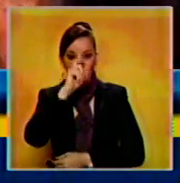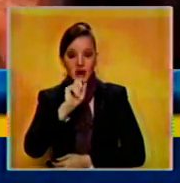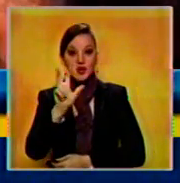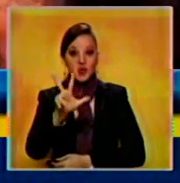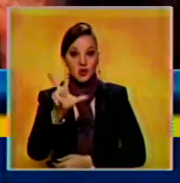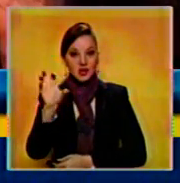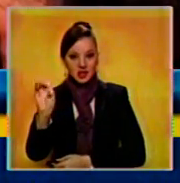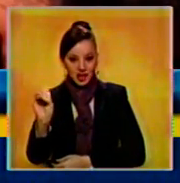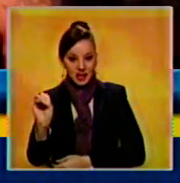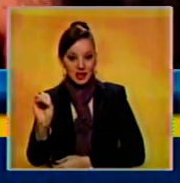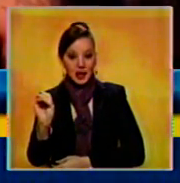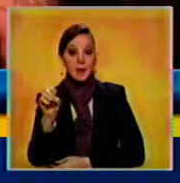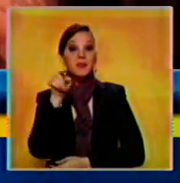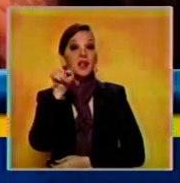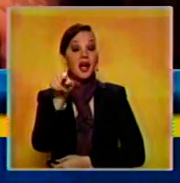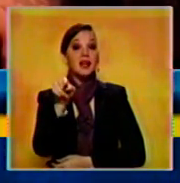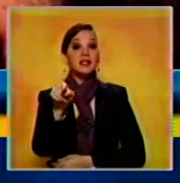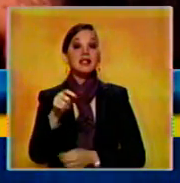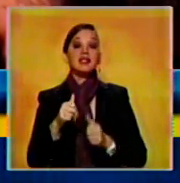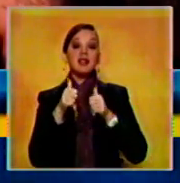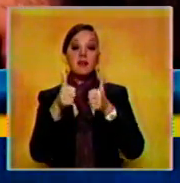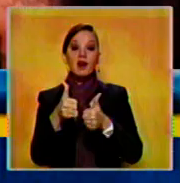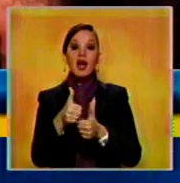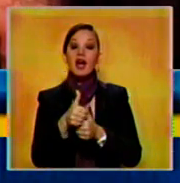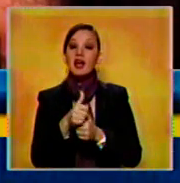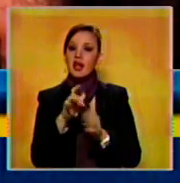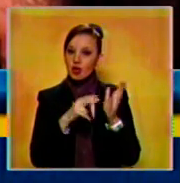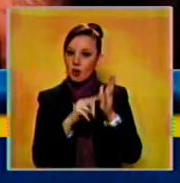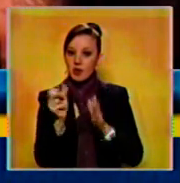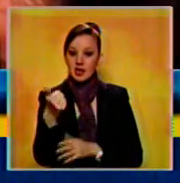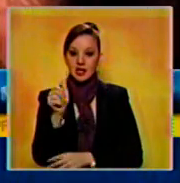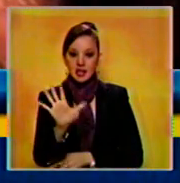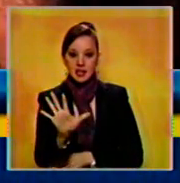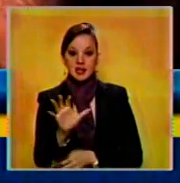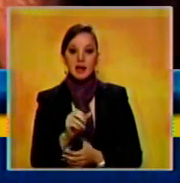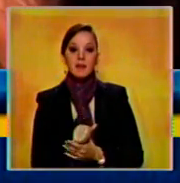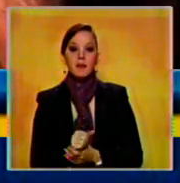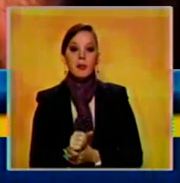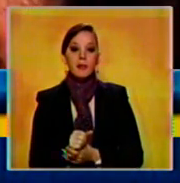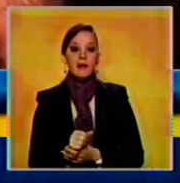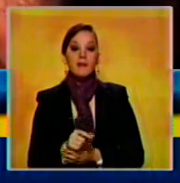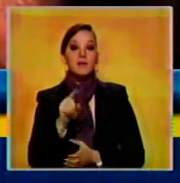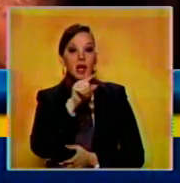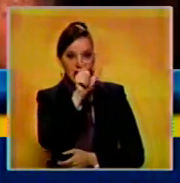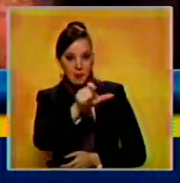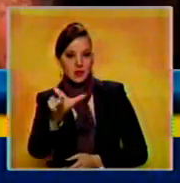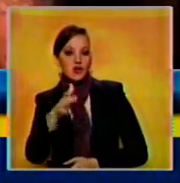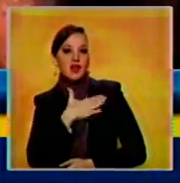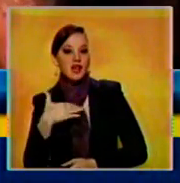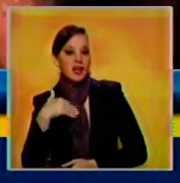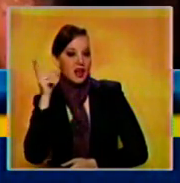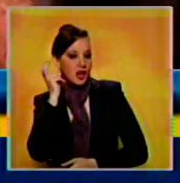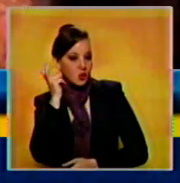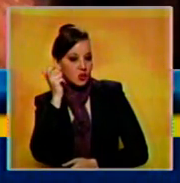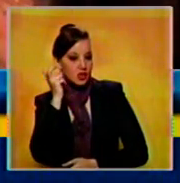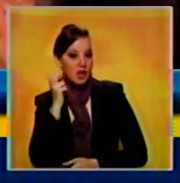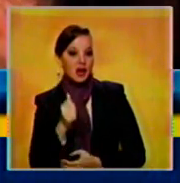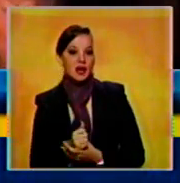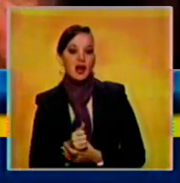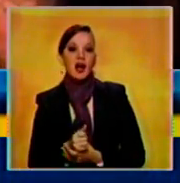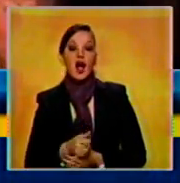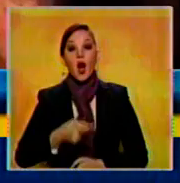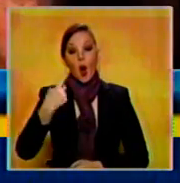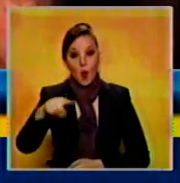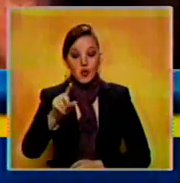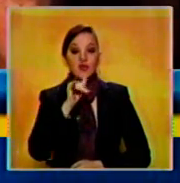Este trabajo será estrenado en febrero de 2015. El nuevo álbum se llama A Quien Quiere Escuchar. Y para más